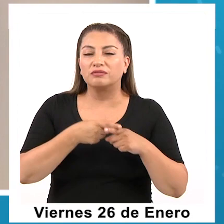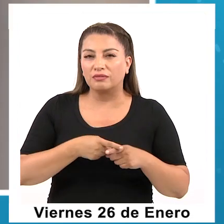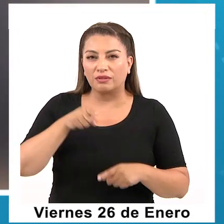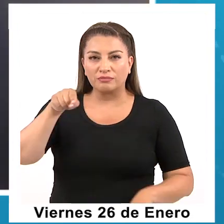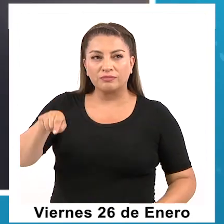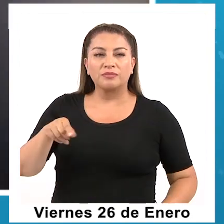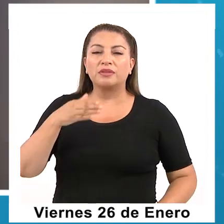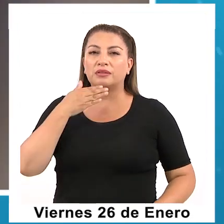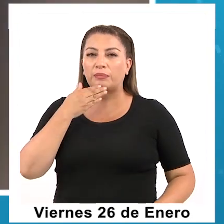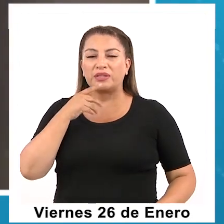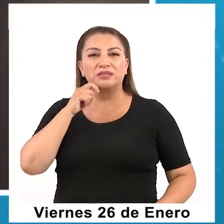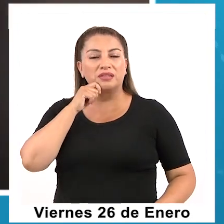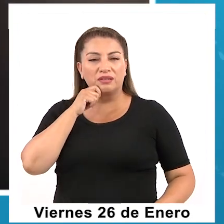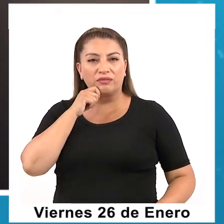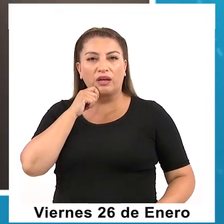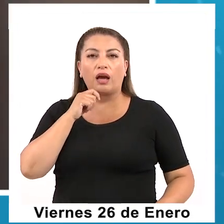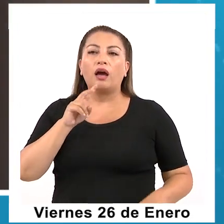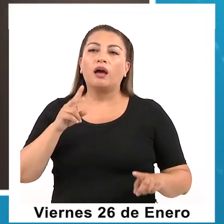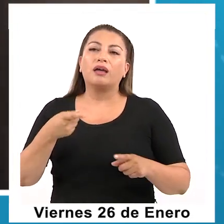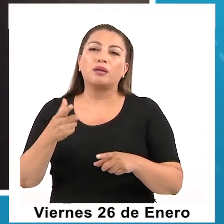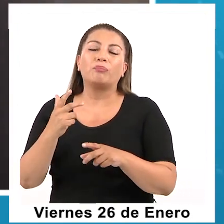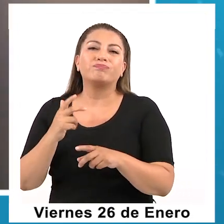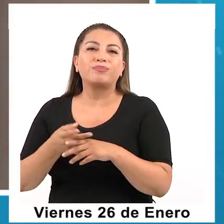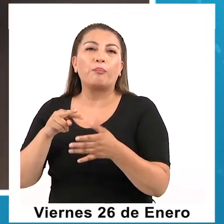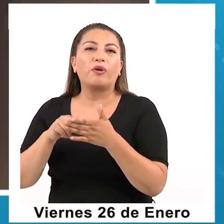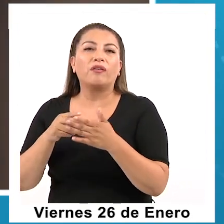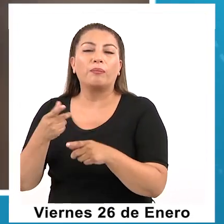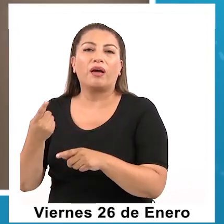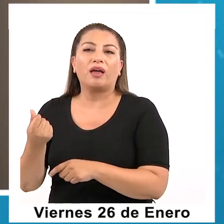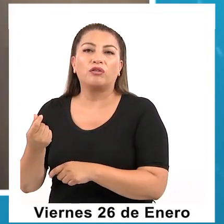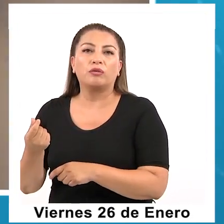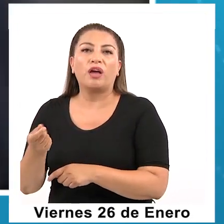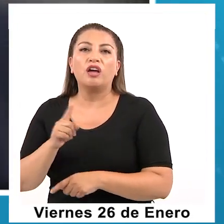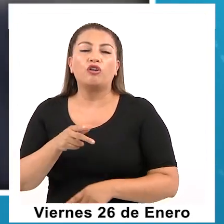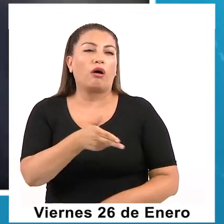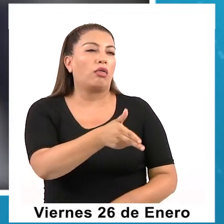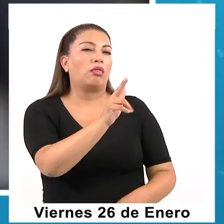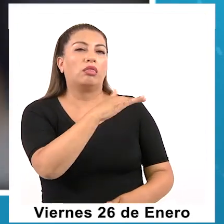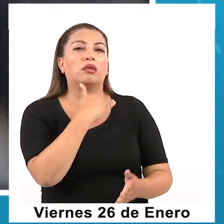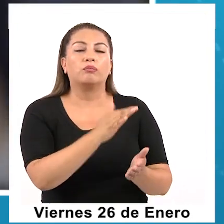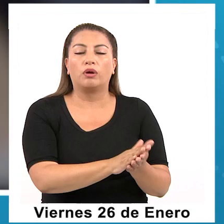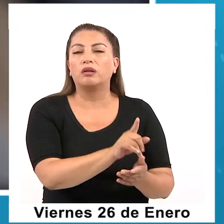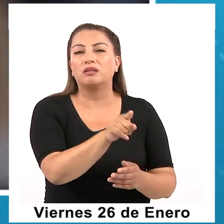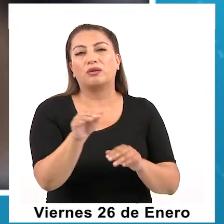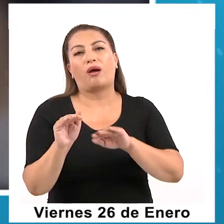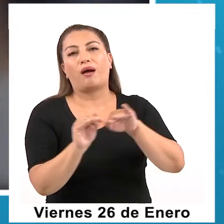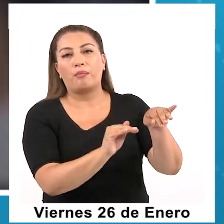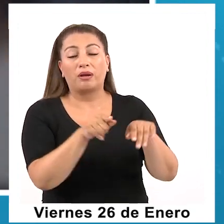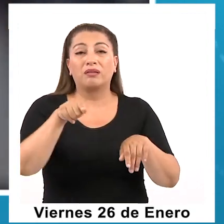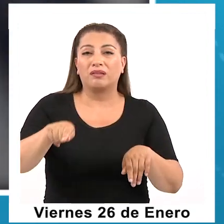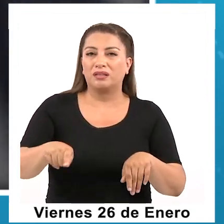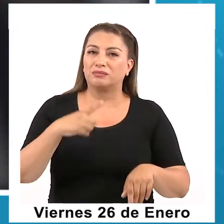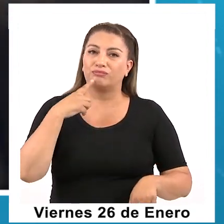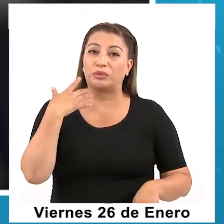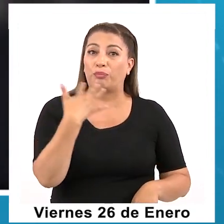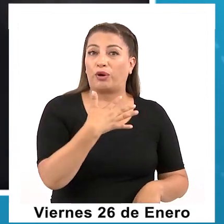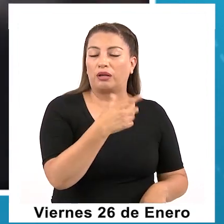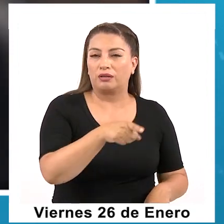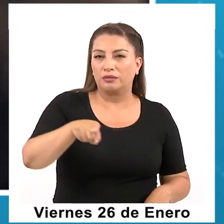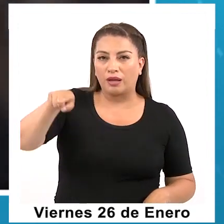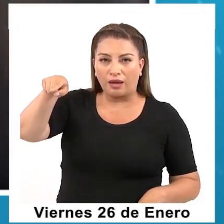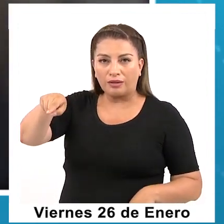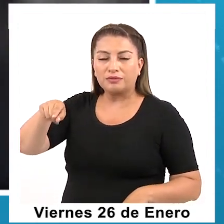además estamos hablando de delitos económicos, no estamos hablando de delitos de sangre, entre comillas, que son los que tienen una connotación y una relevancia por